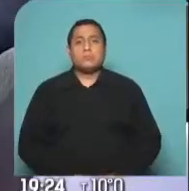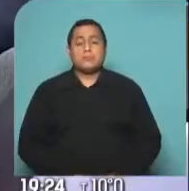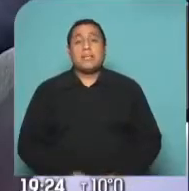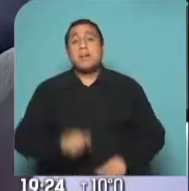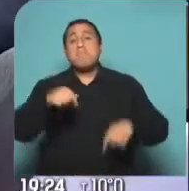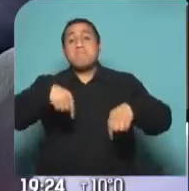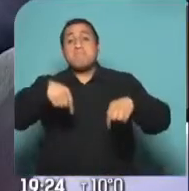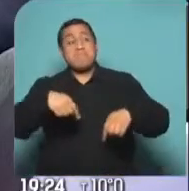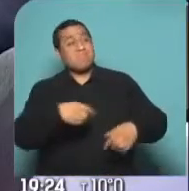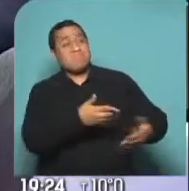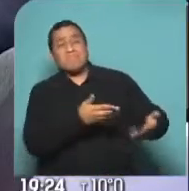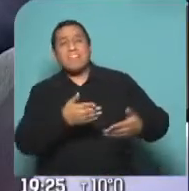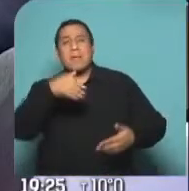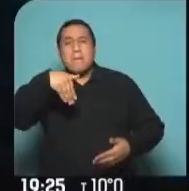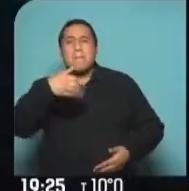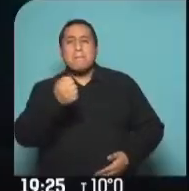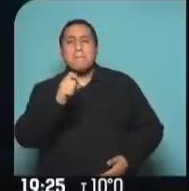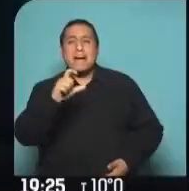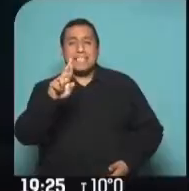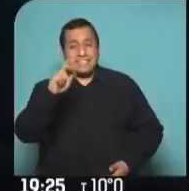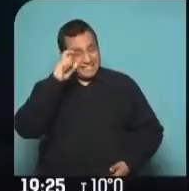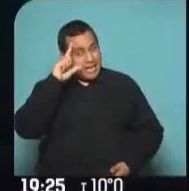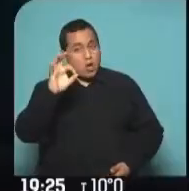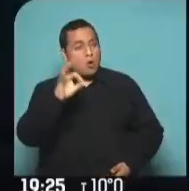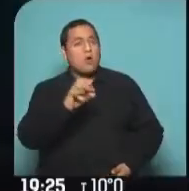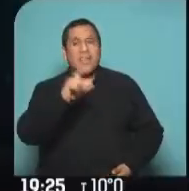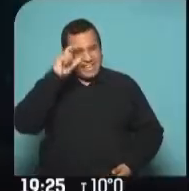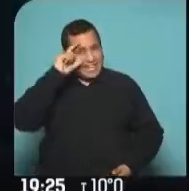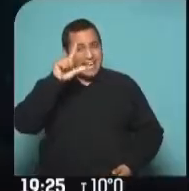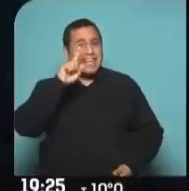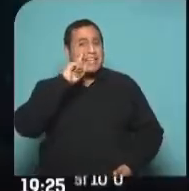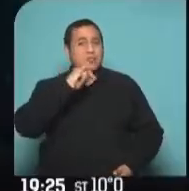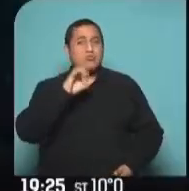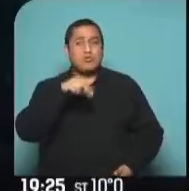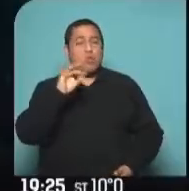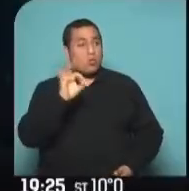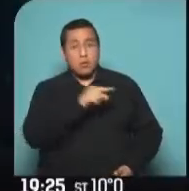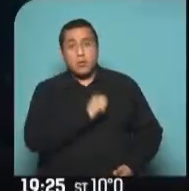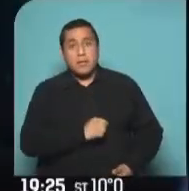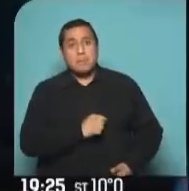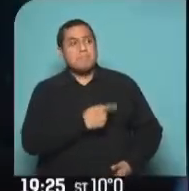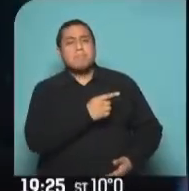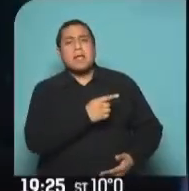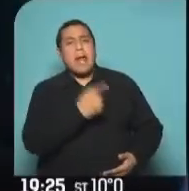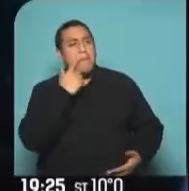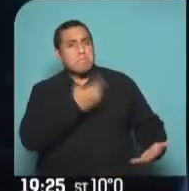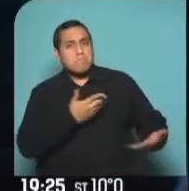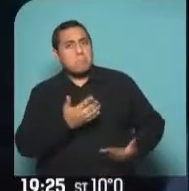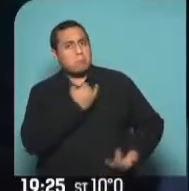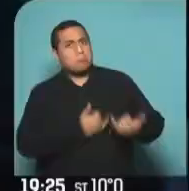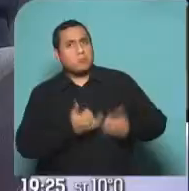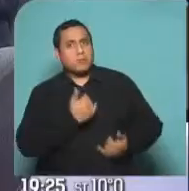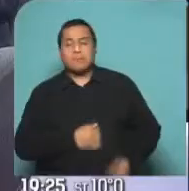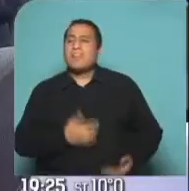Estamos ahora con Marcelo Elizondo, analista económico internacional de la consultora DNI. Bienvenido, Marcelo, ¿qué tal? Bien, muchas gracias